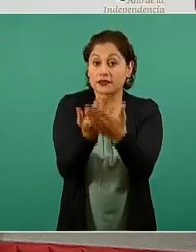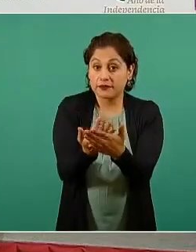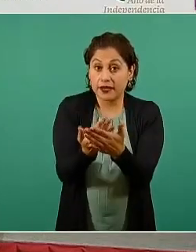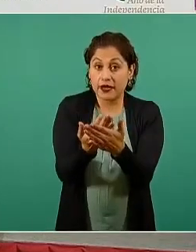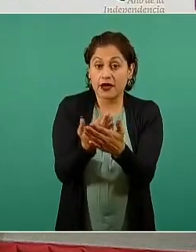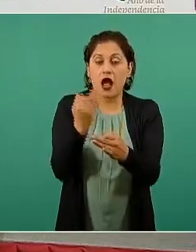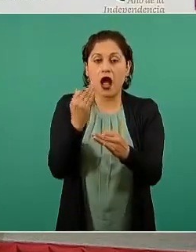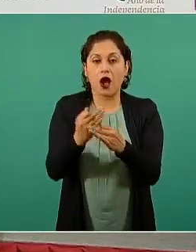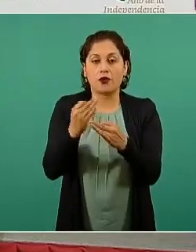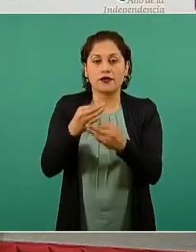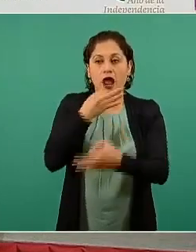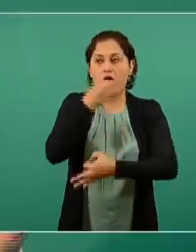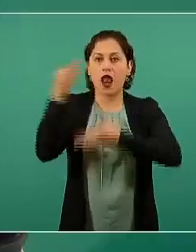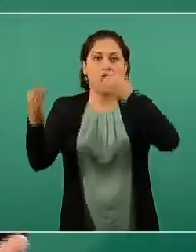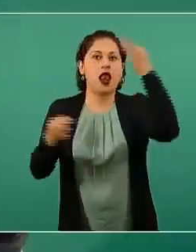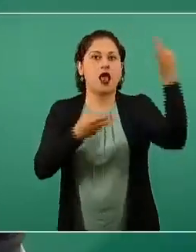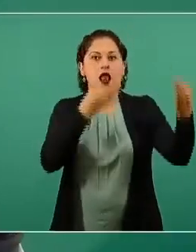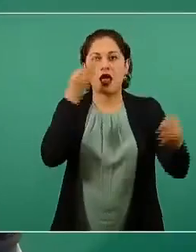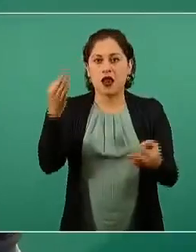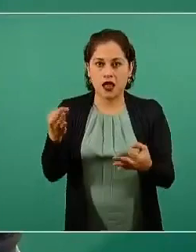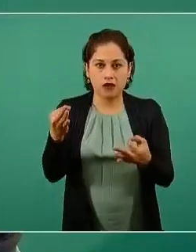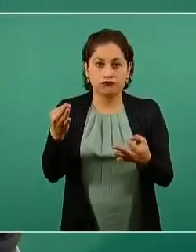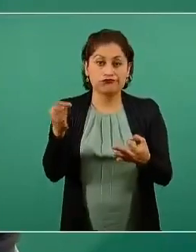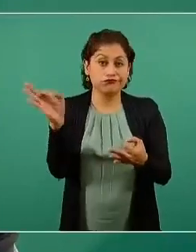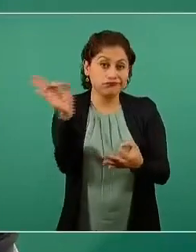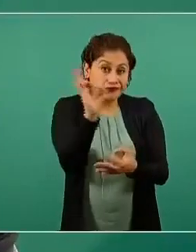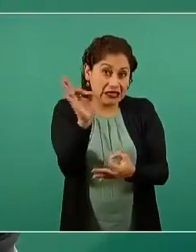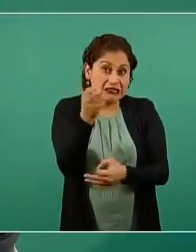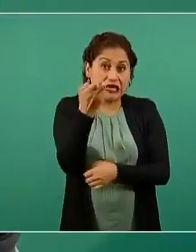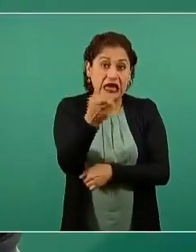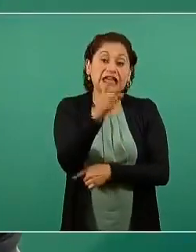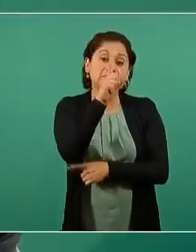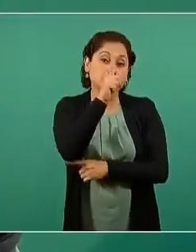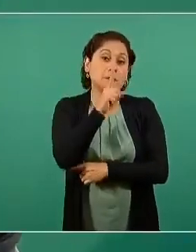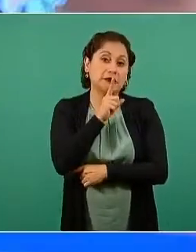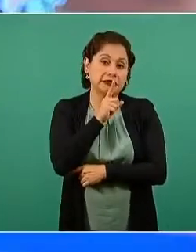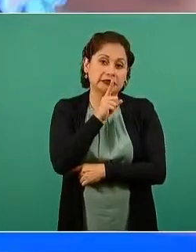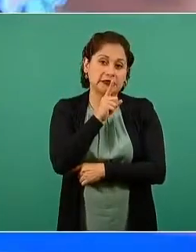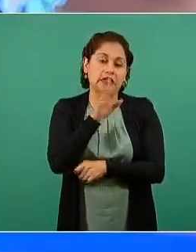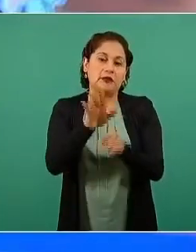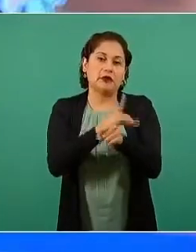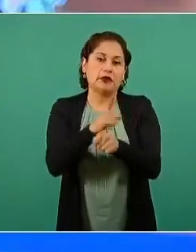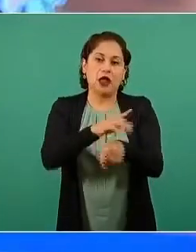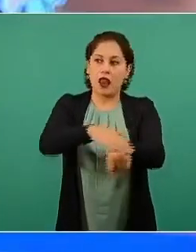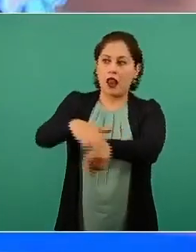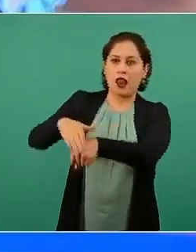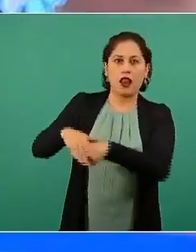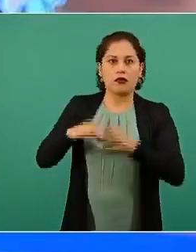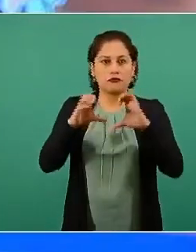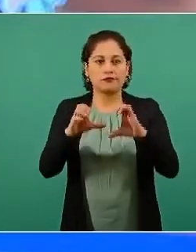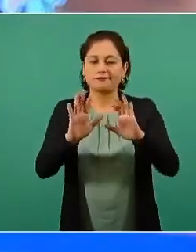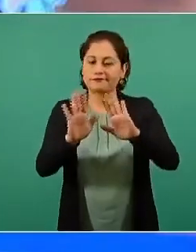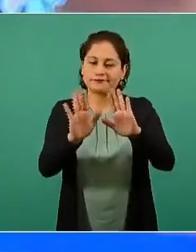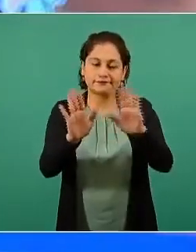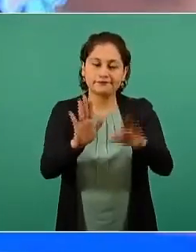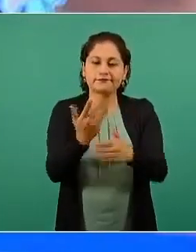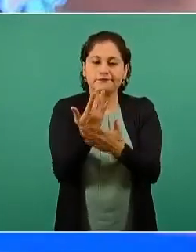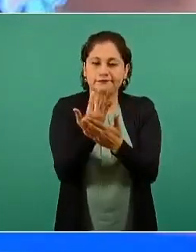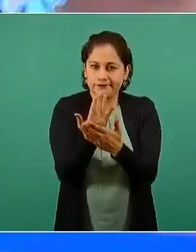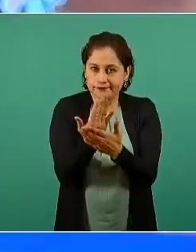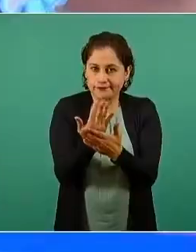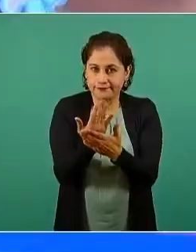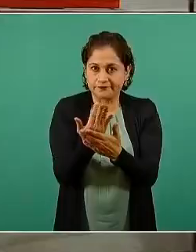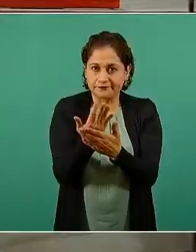dar cabida a que esto se convierta en una noticia falsa, desde luego de carácter alarmista, de que se necesitaría un refuerzo de la